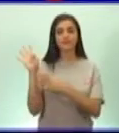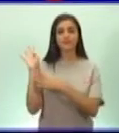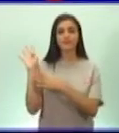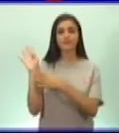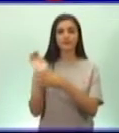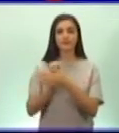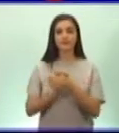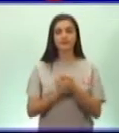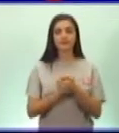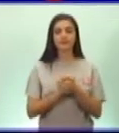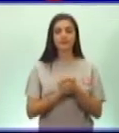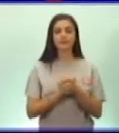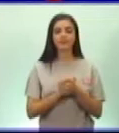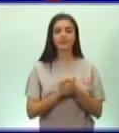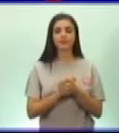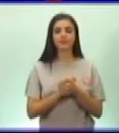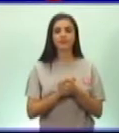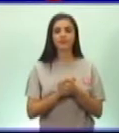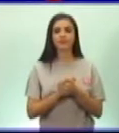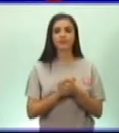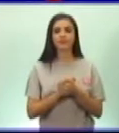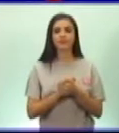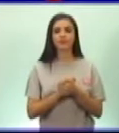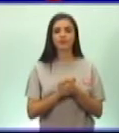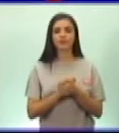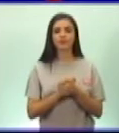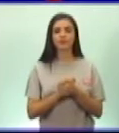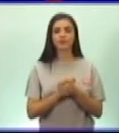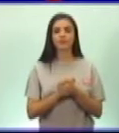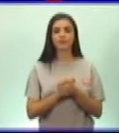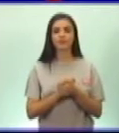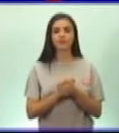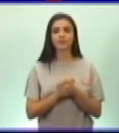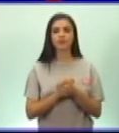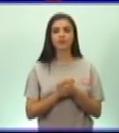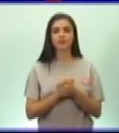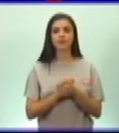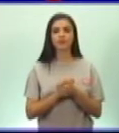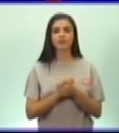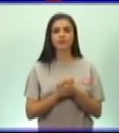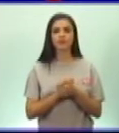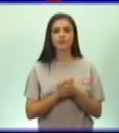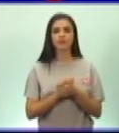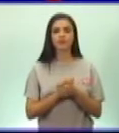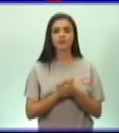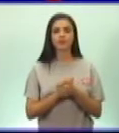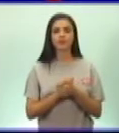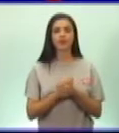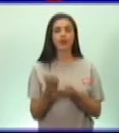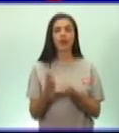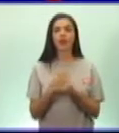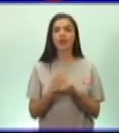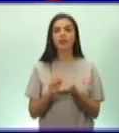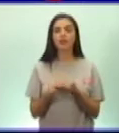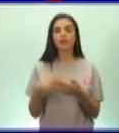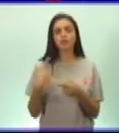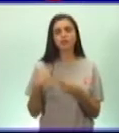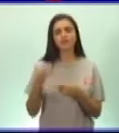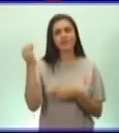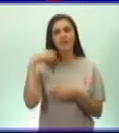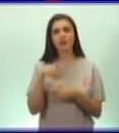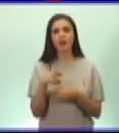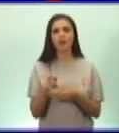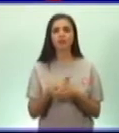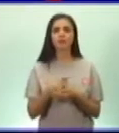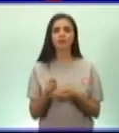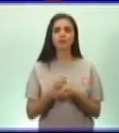145 pertenecen a los libros de las escuelas del programa actual.